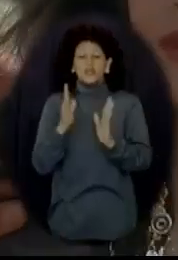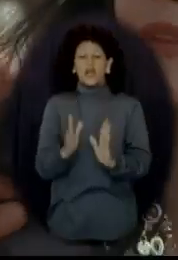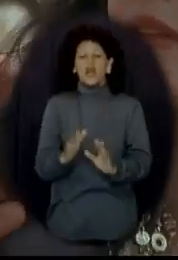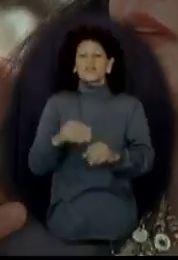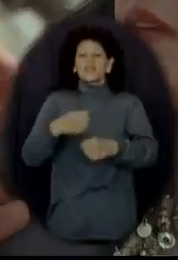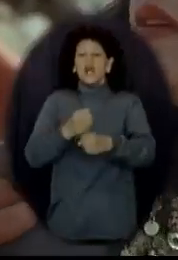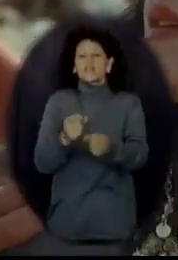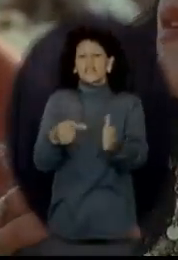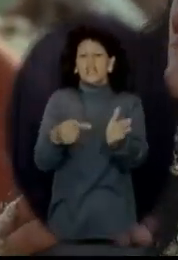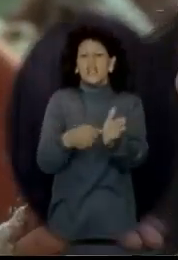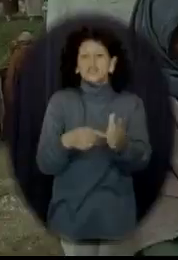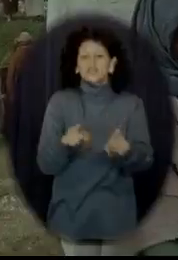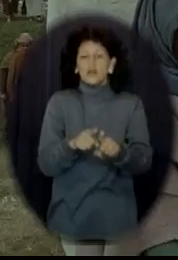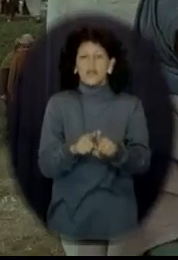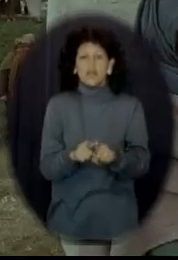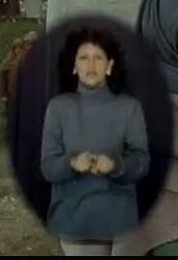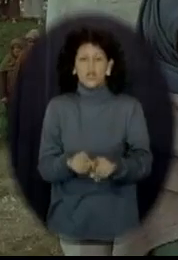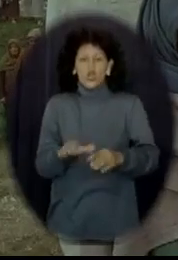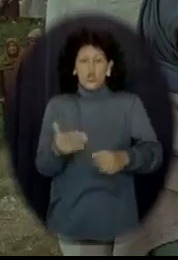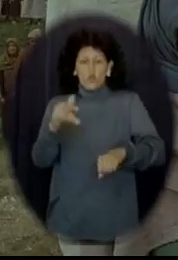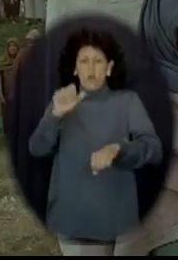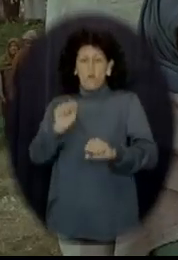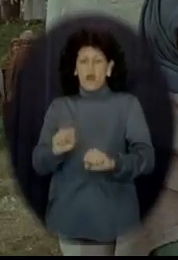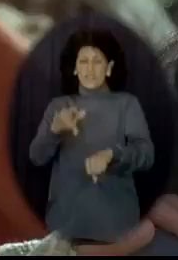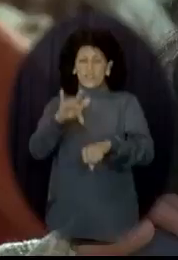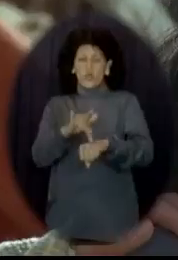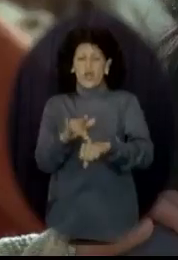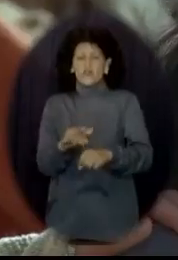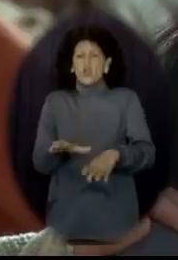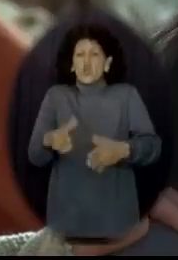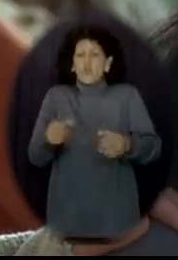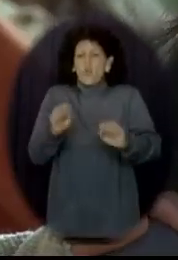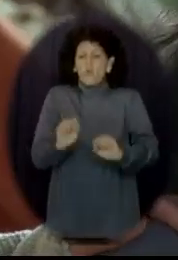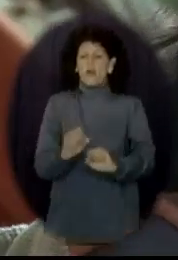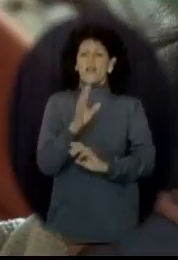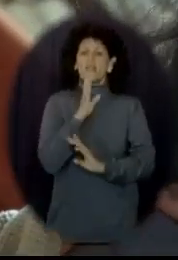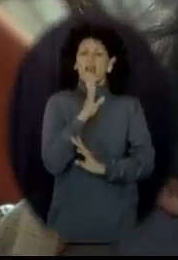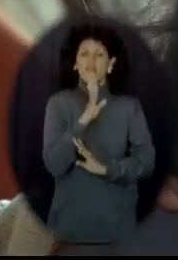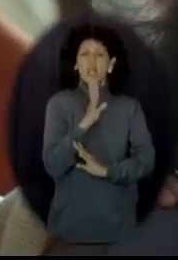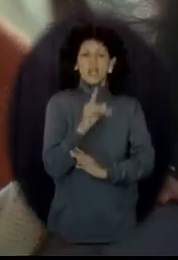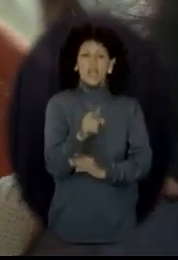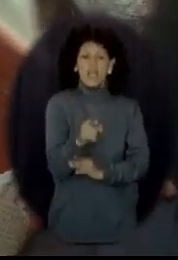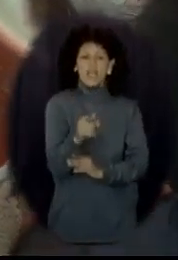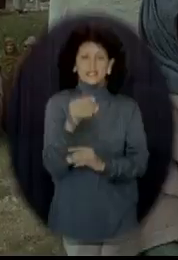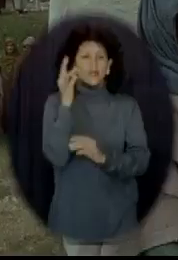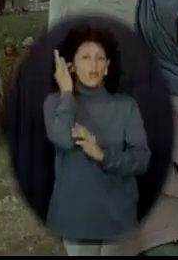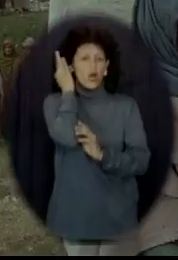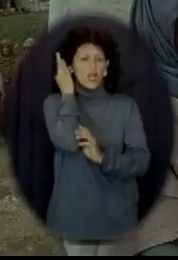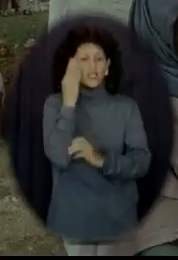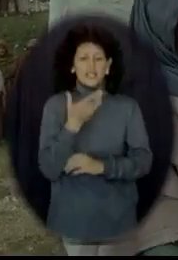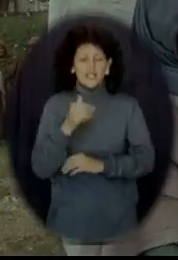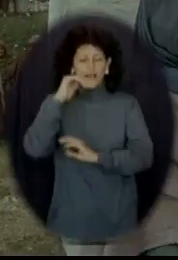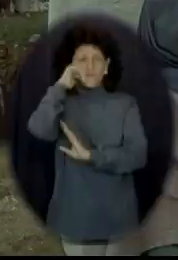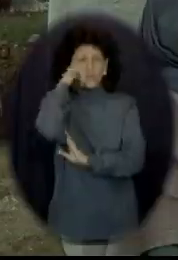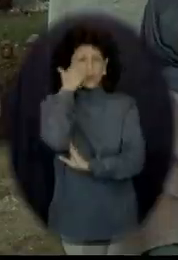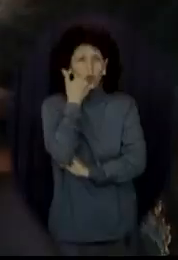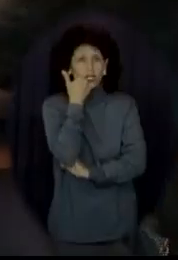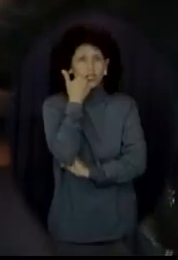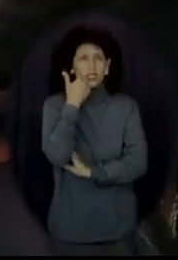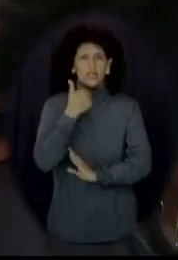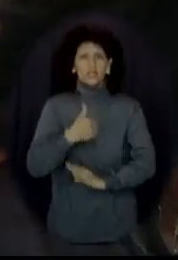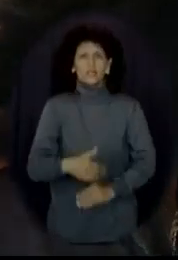Hasta los pecadores se portan así. ¿Cómo pudo tocarla? ¿Cómo pudo hablarle? ¡Qué